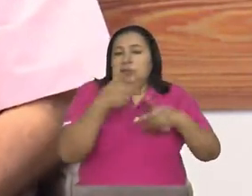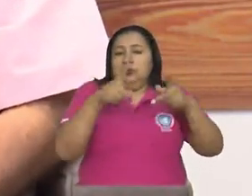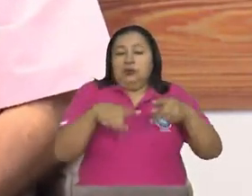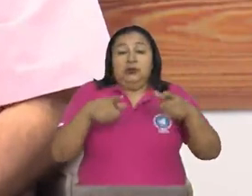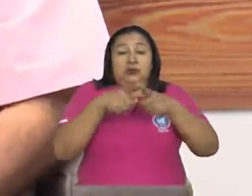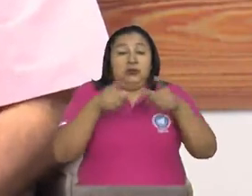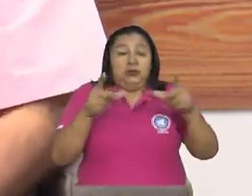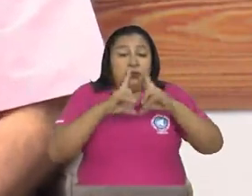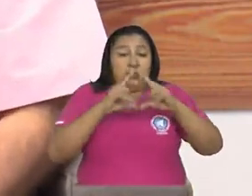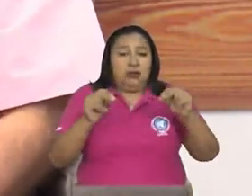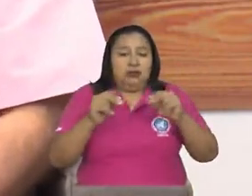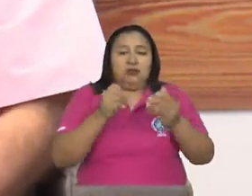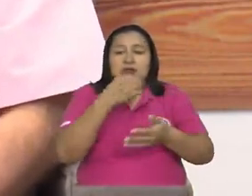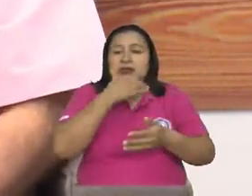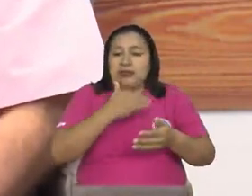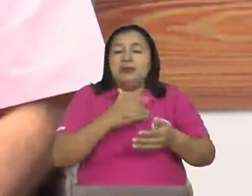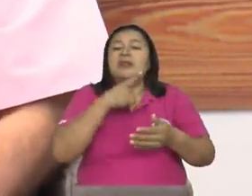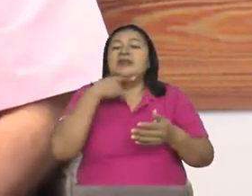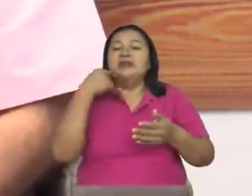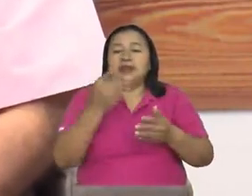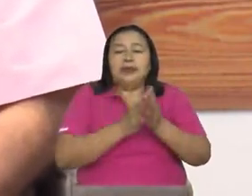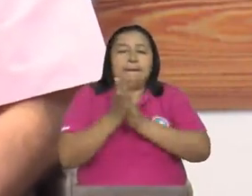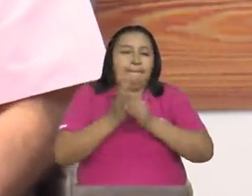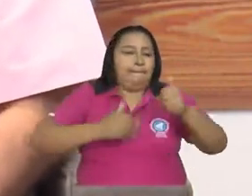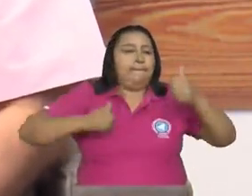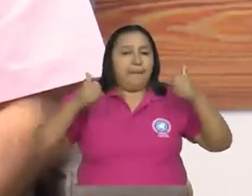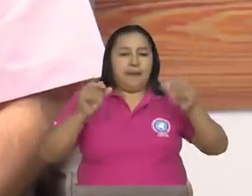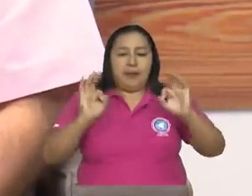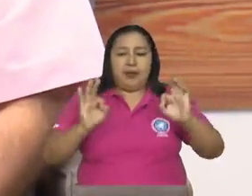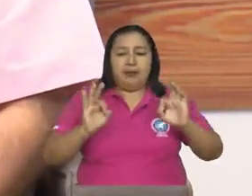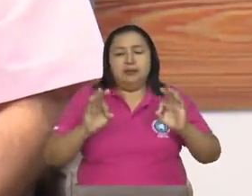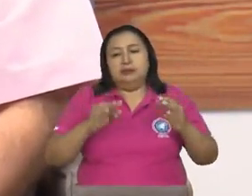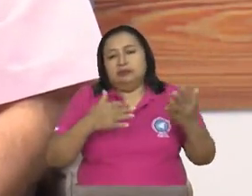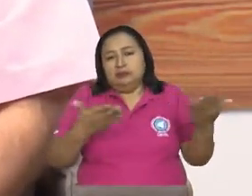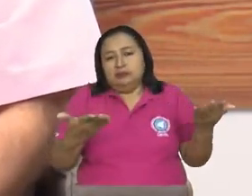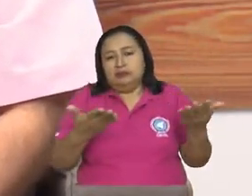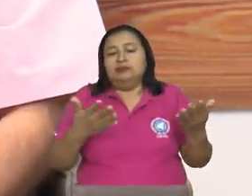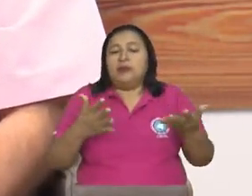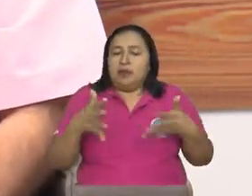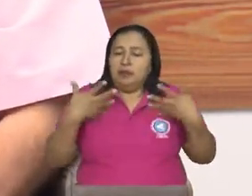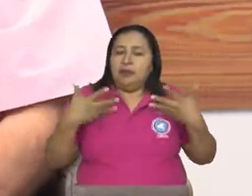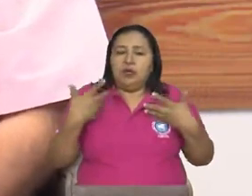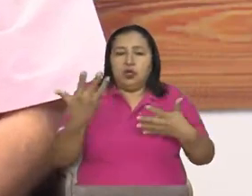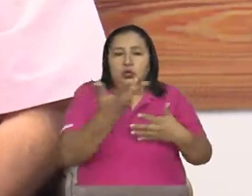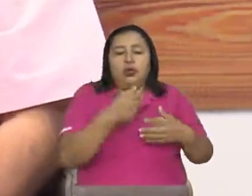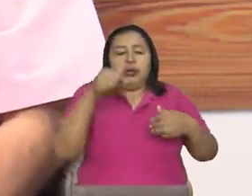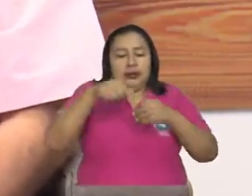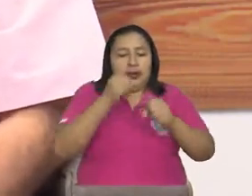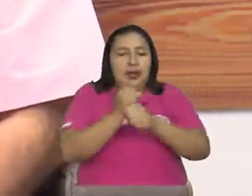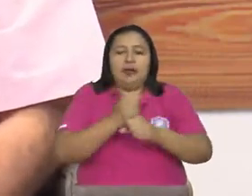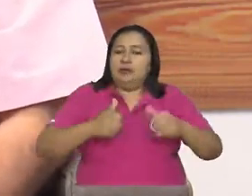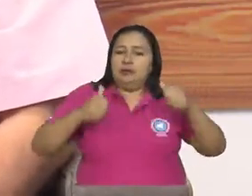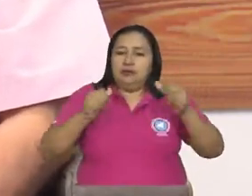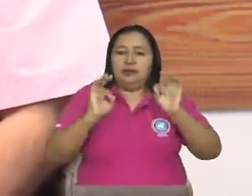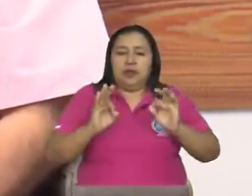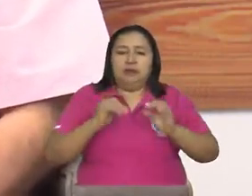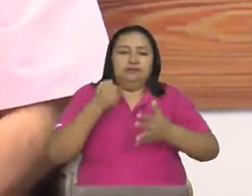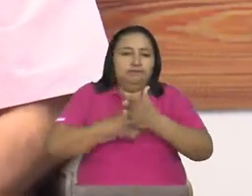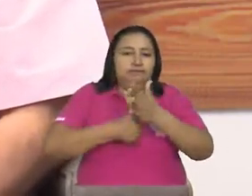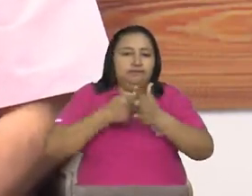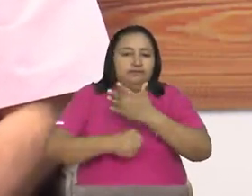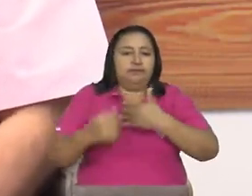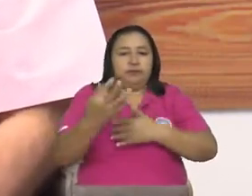nicaragüenses. Fue un diciembre verdaderamente espectacular. Sí. Y a disfrutar todos de un gran año definitivamente con el esfuerzo